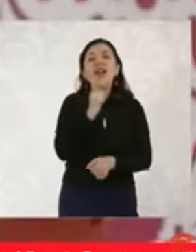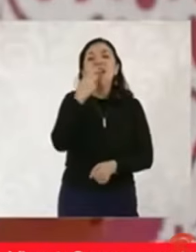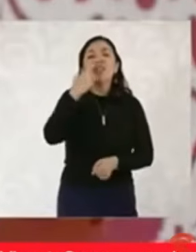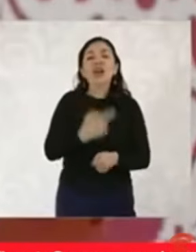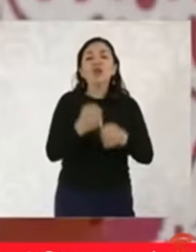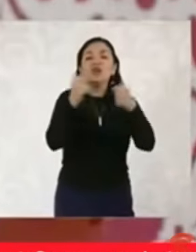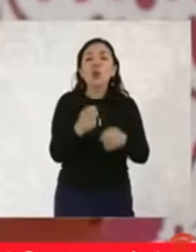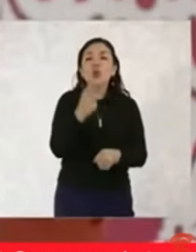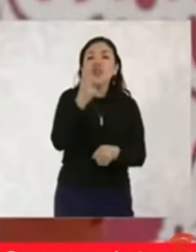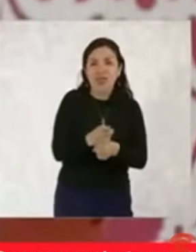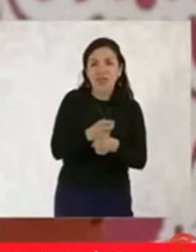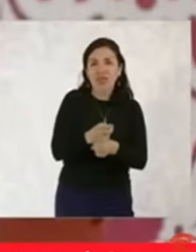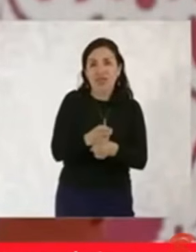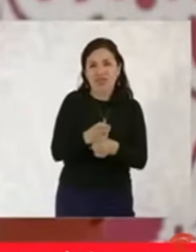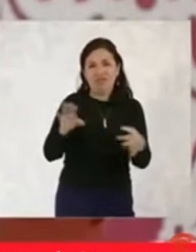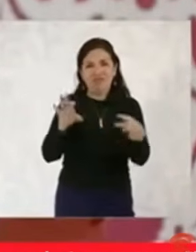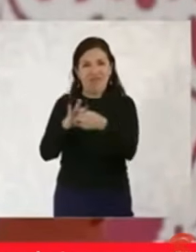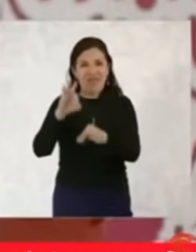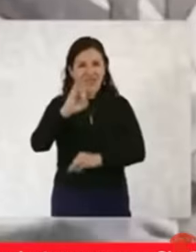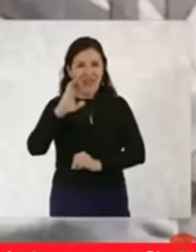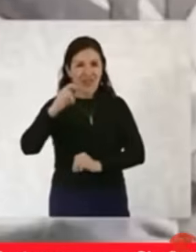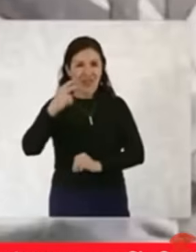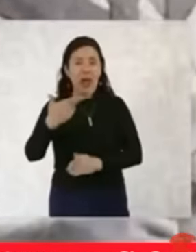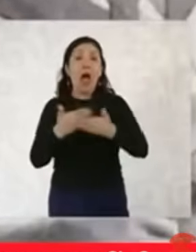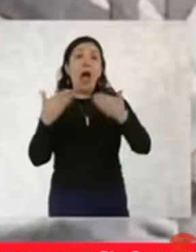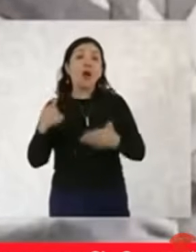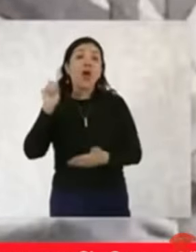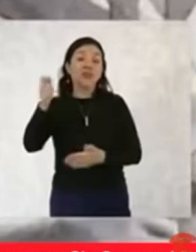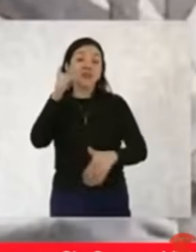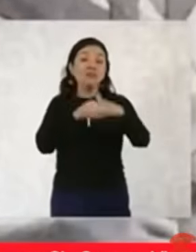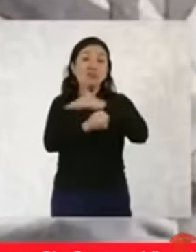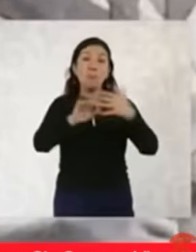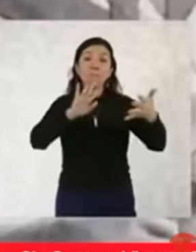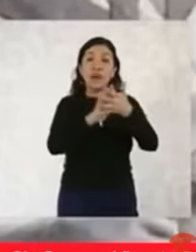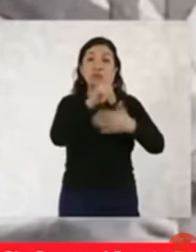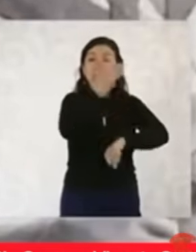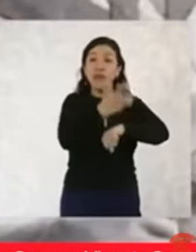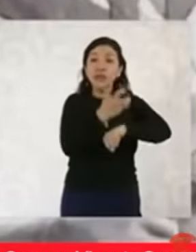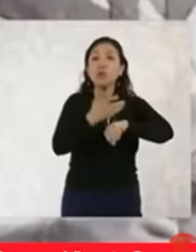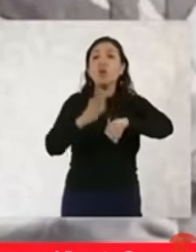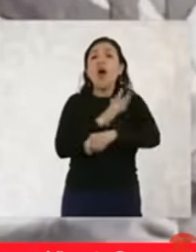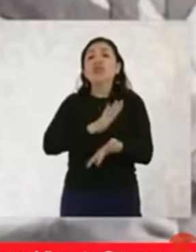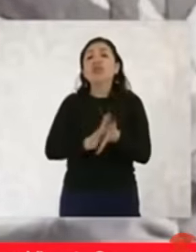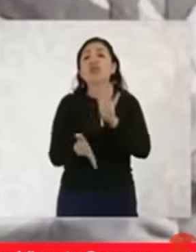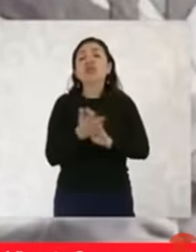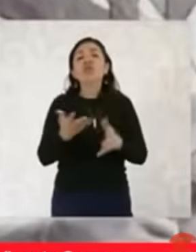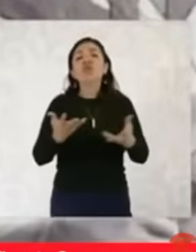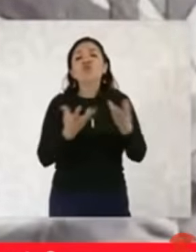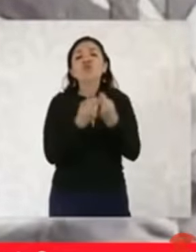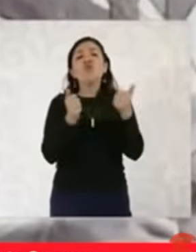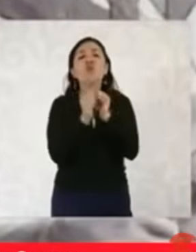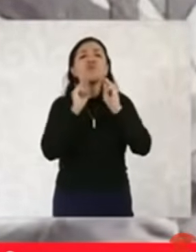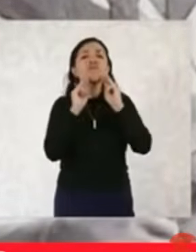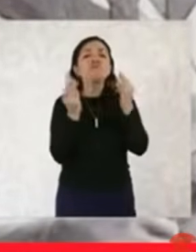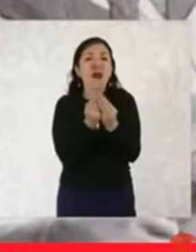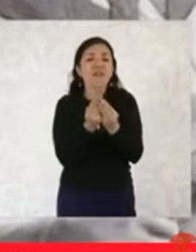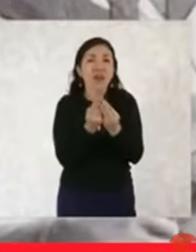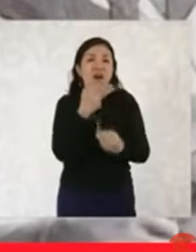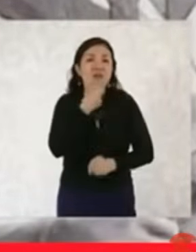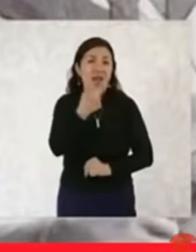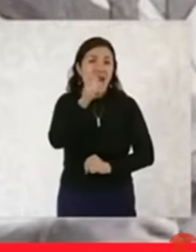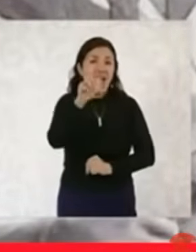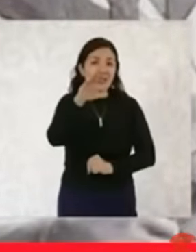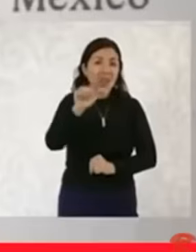secretario de Seguridad Pública de Felipe Calderón, hoy preso en Estados Unidos por sus vínculos con el narcotráfico,